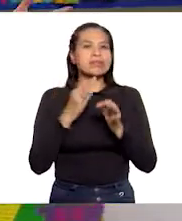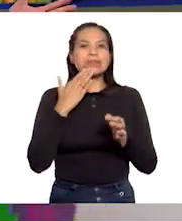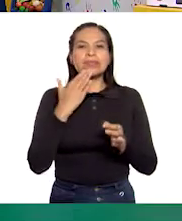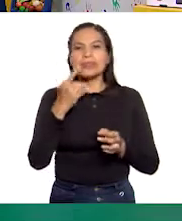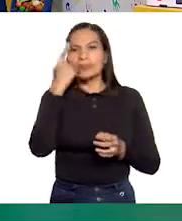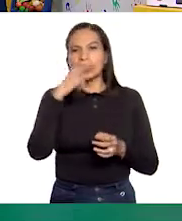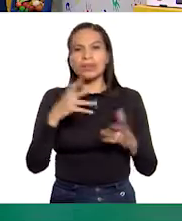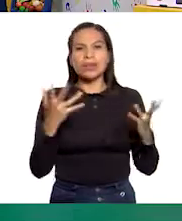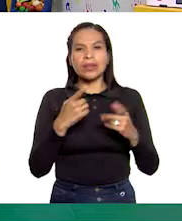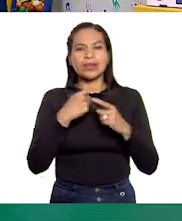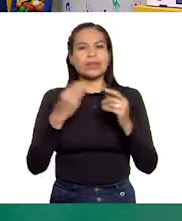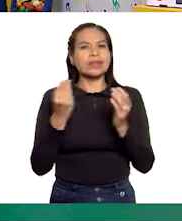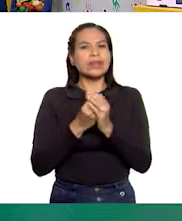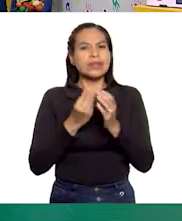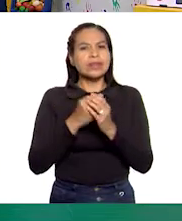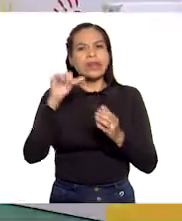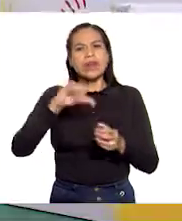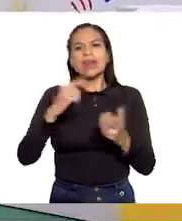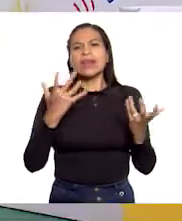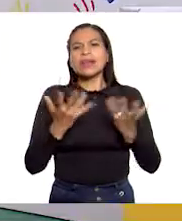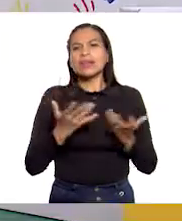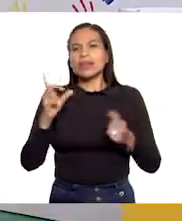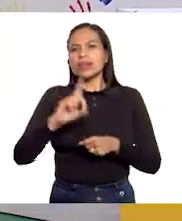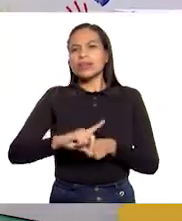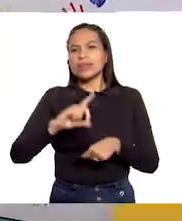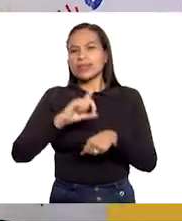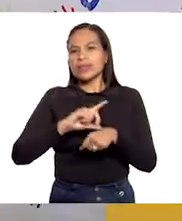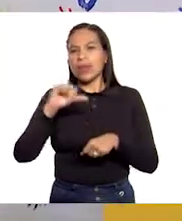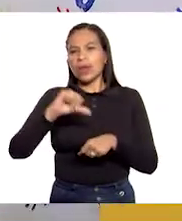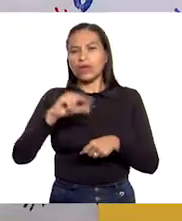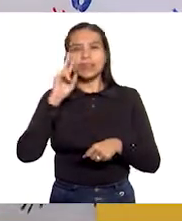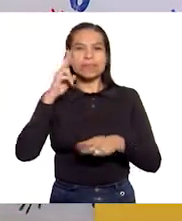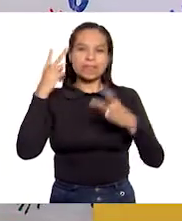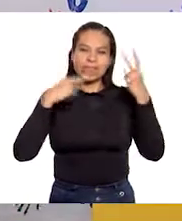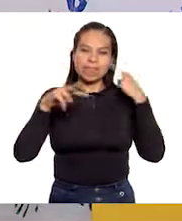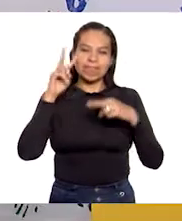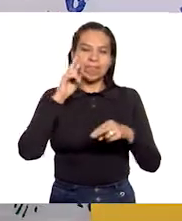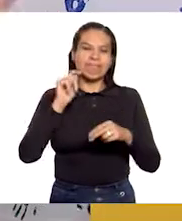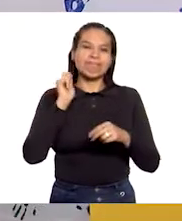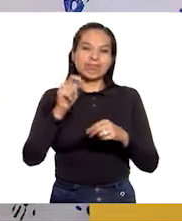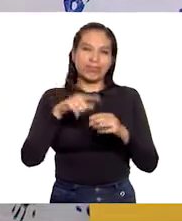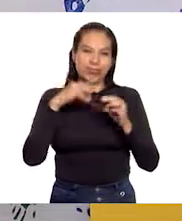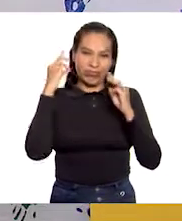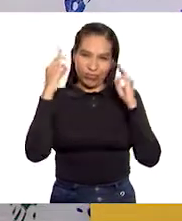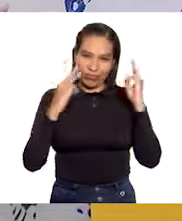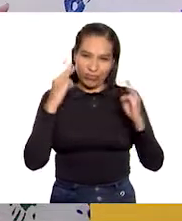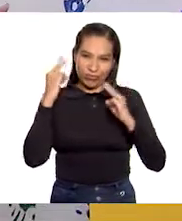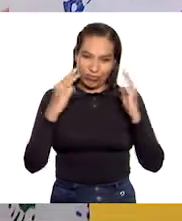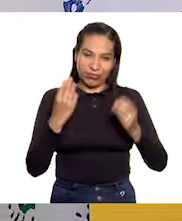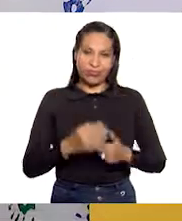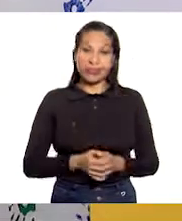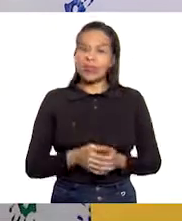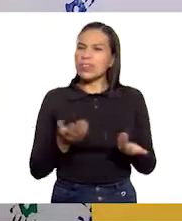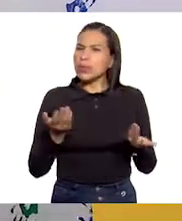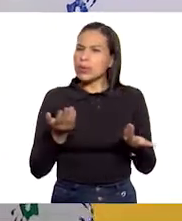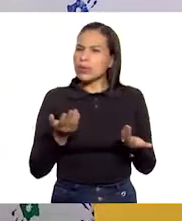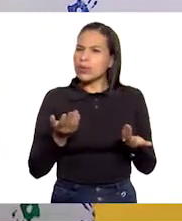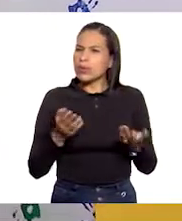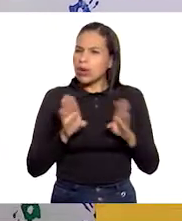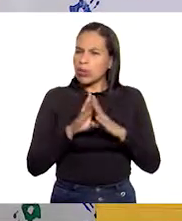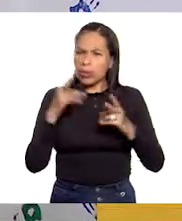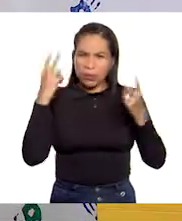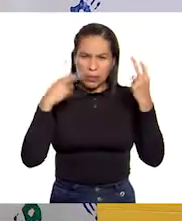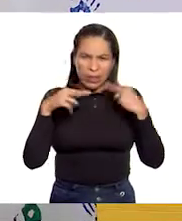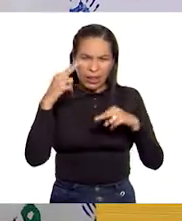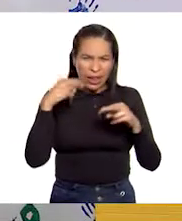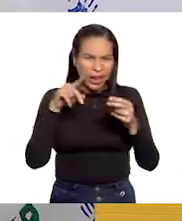para hacer nuestra clase. ¿Qué es lo que vamos a hacer el día de hoy? El día de hoy vamos a hacer un viaje virtual al museo. A ver, vamos a hacer